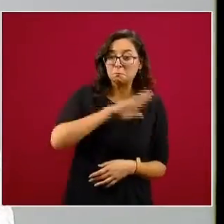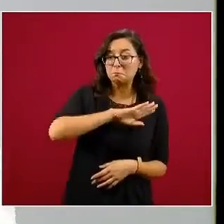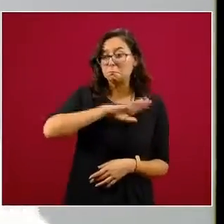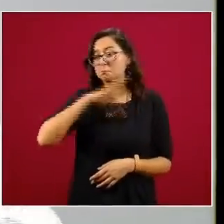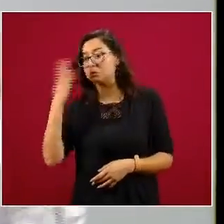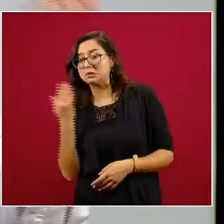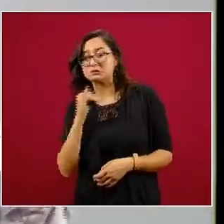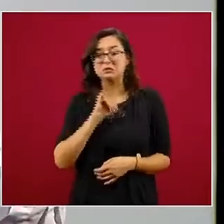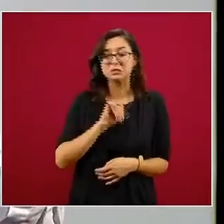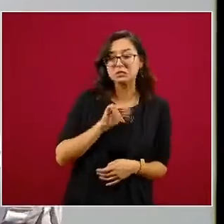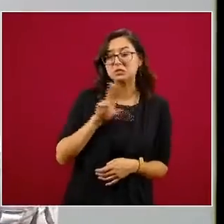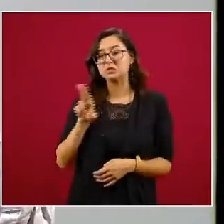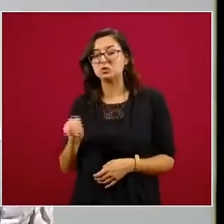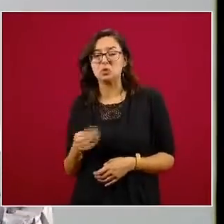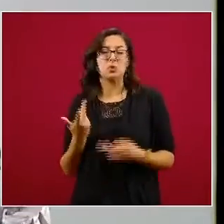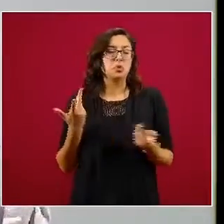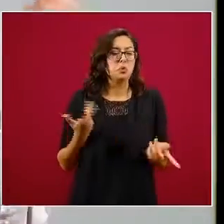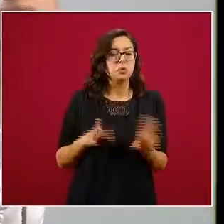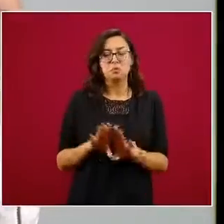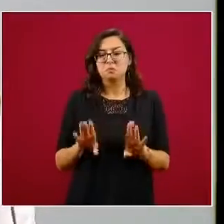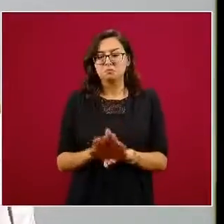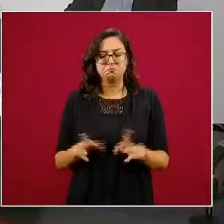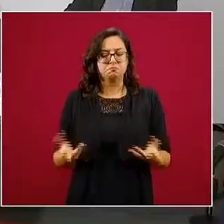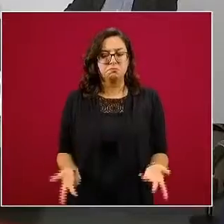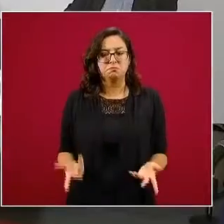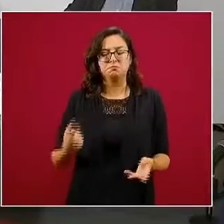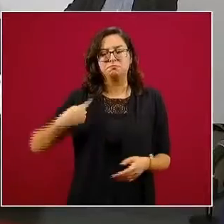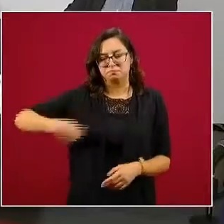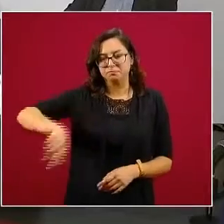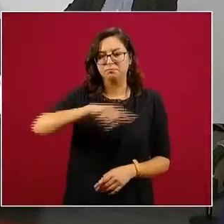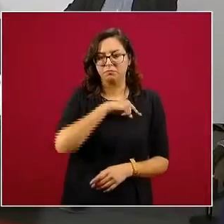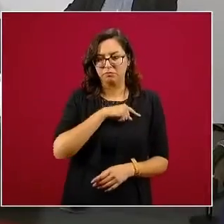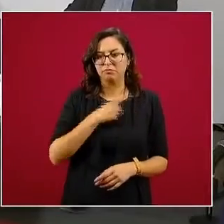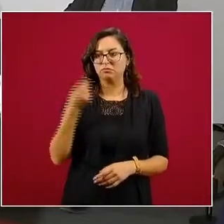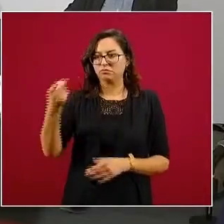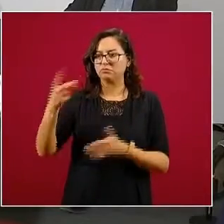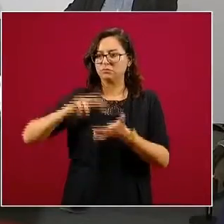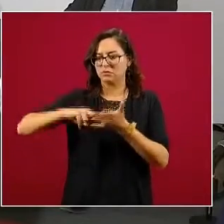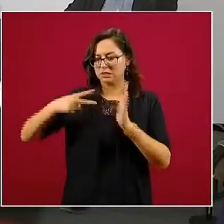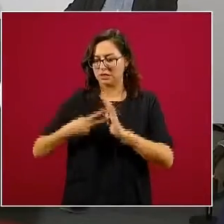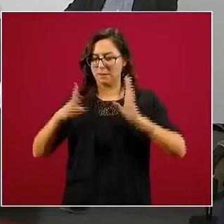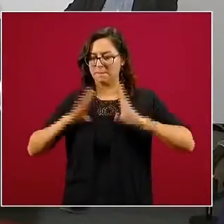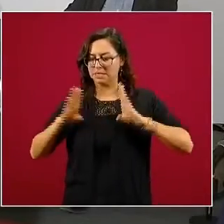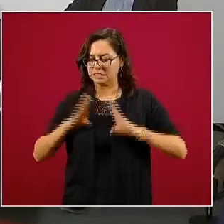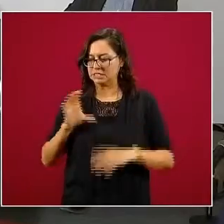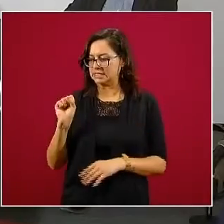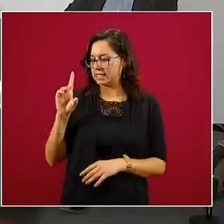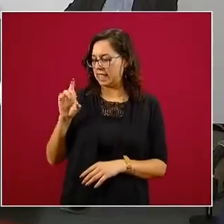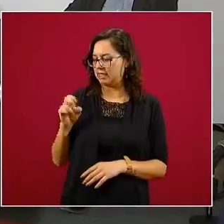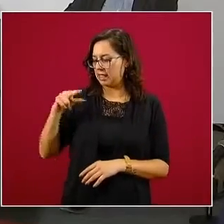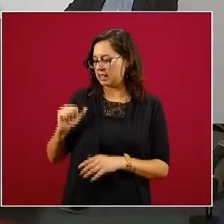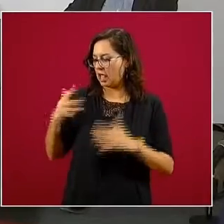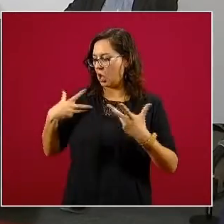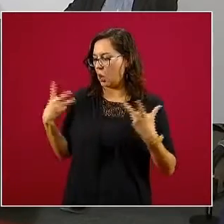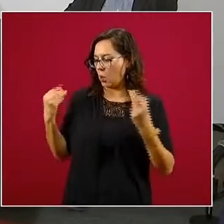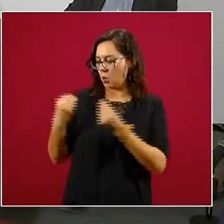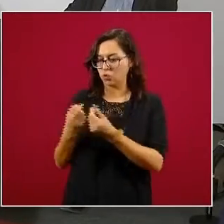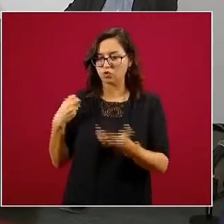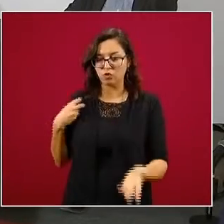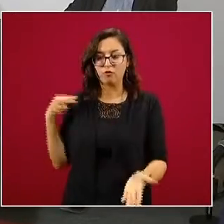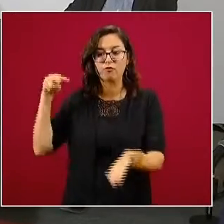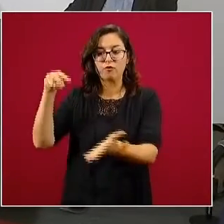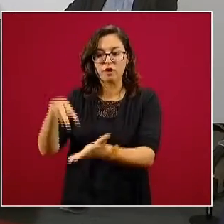Gracias, subsecretario. Buenas noches. Fernando Castillo, reportero de Municipios y Controversia Puebla. Subsecretario, me gustaría